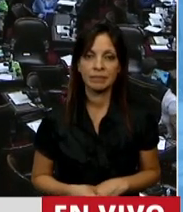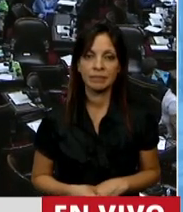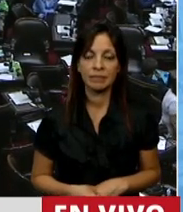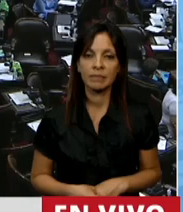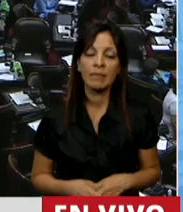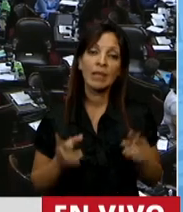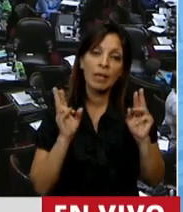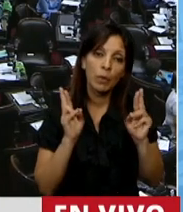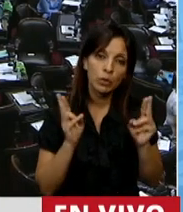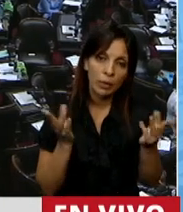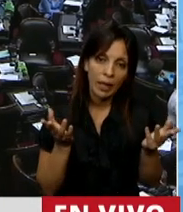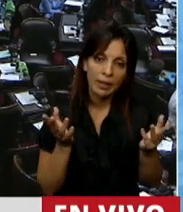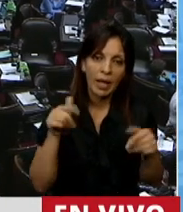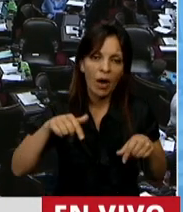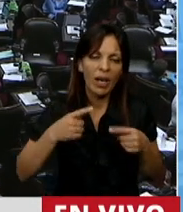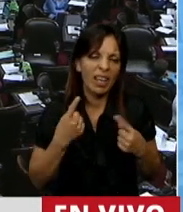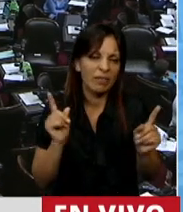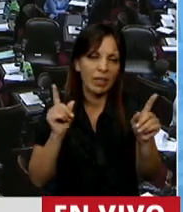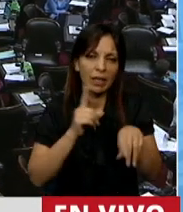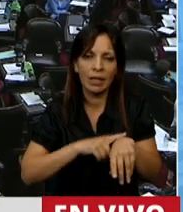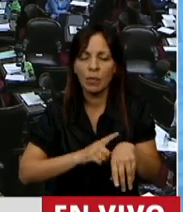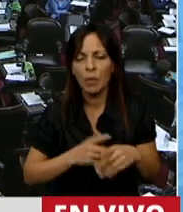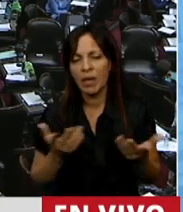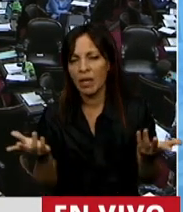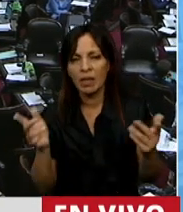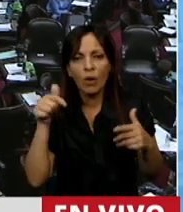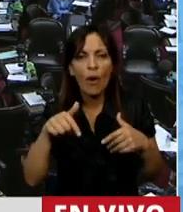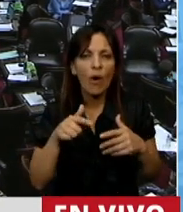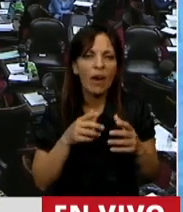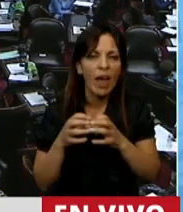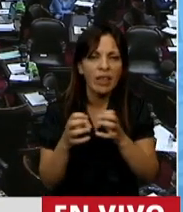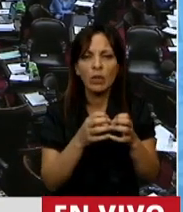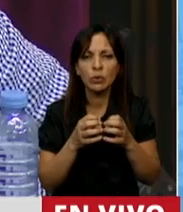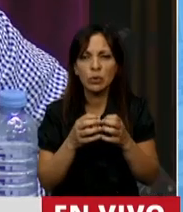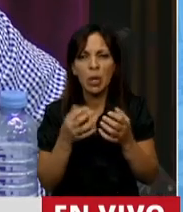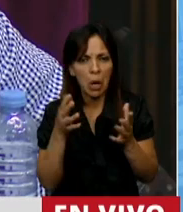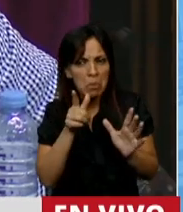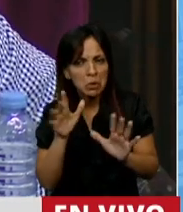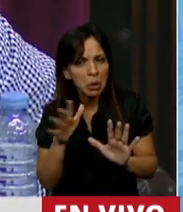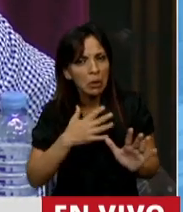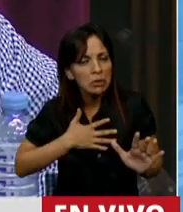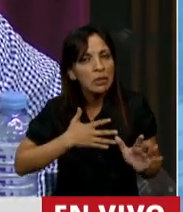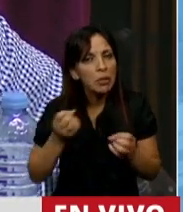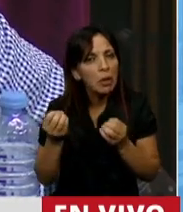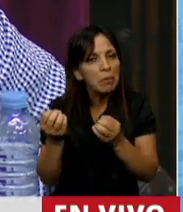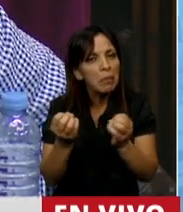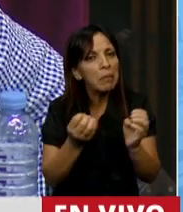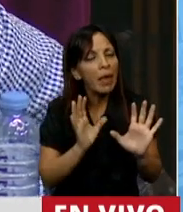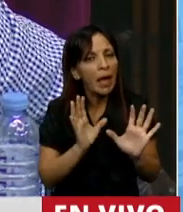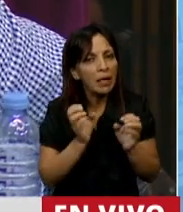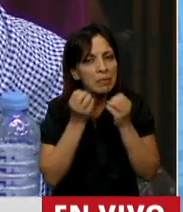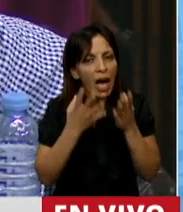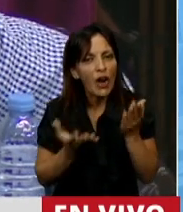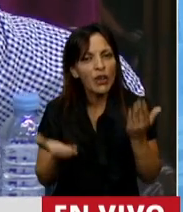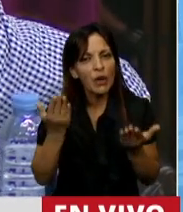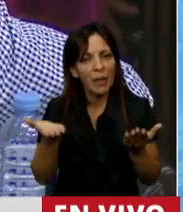Por suerte estamos en otro momento la discusión creo que se ha llevado con buen tono, con mejor tono que la